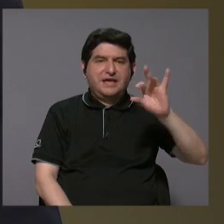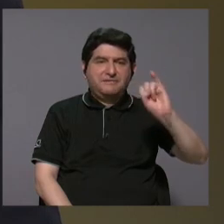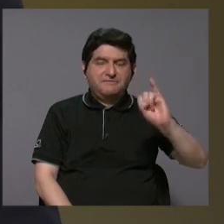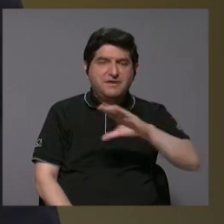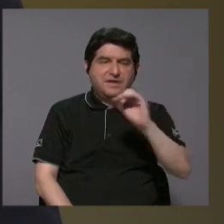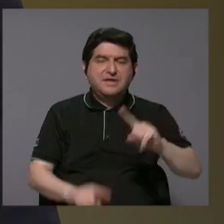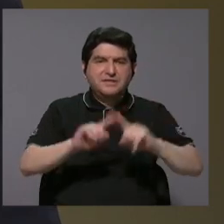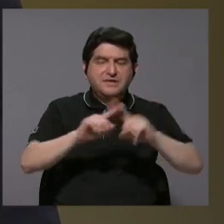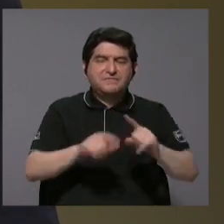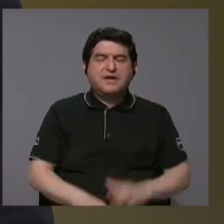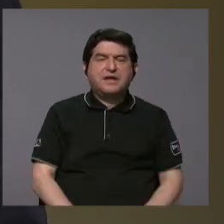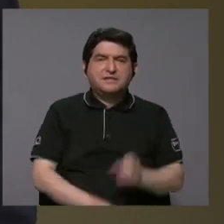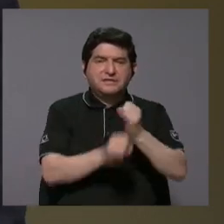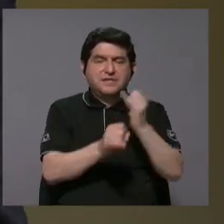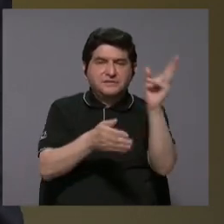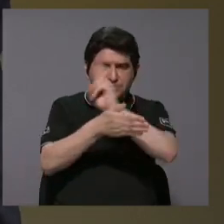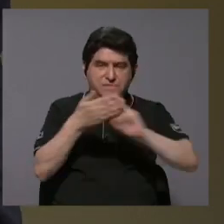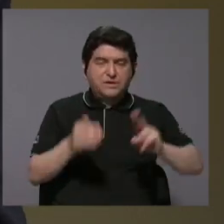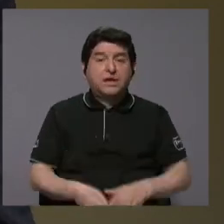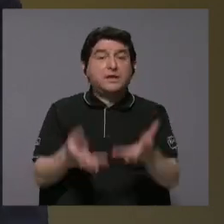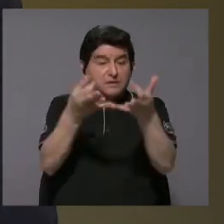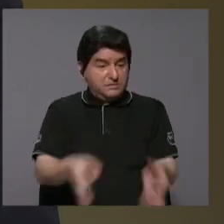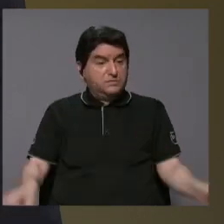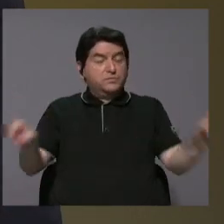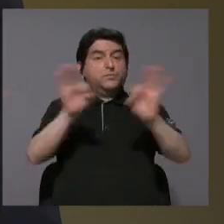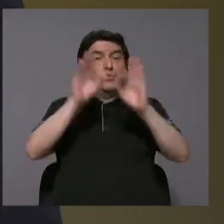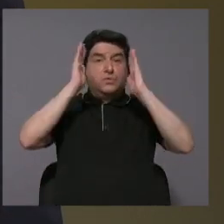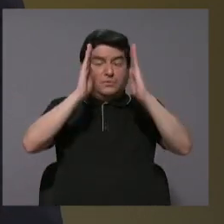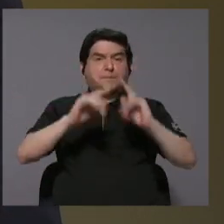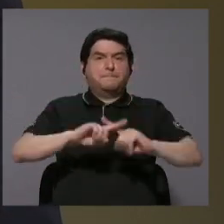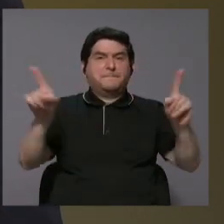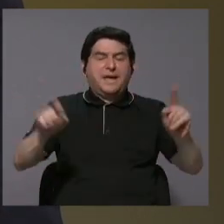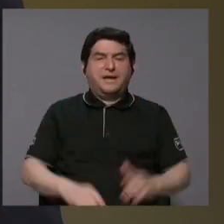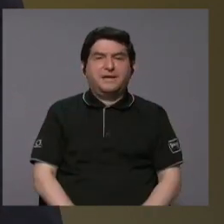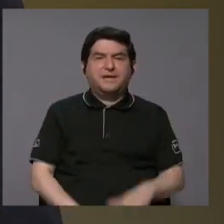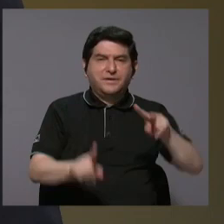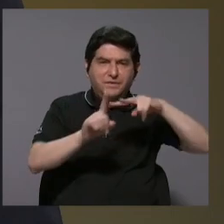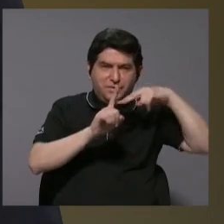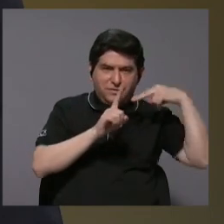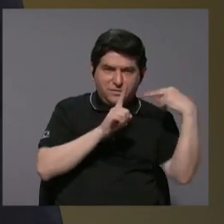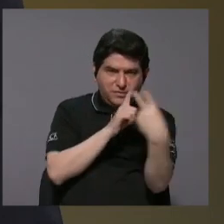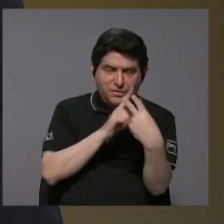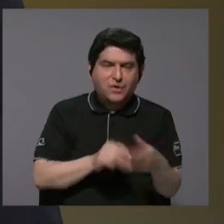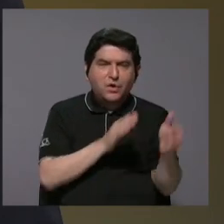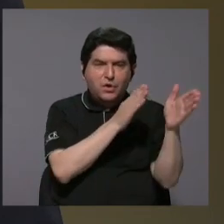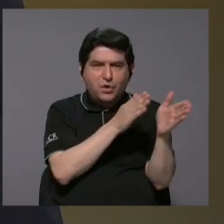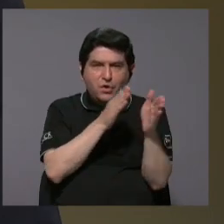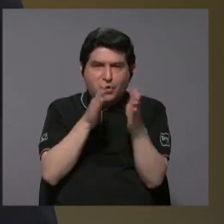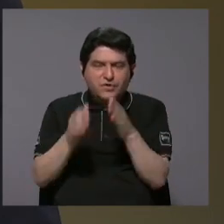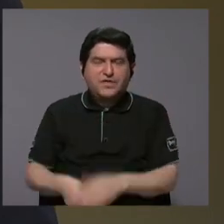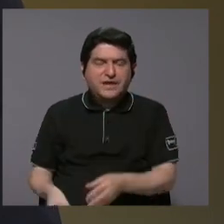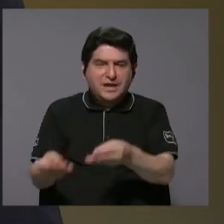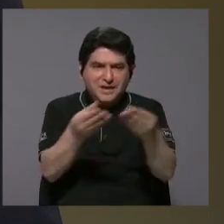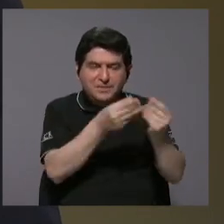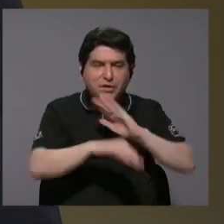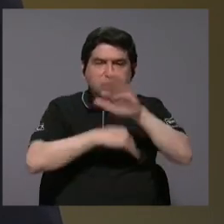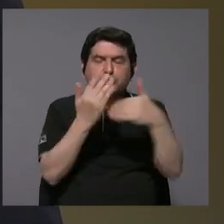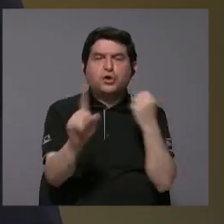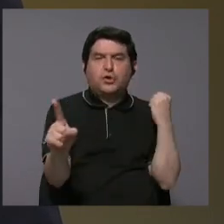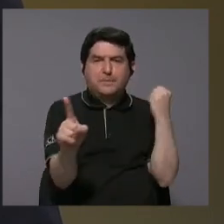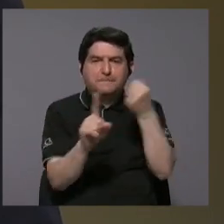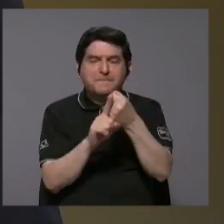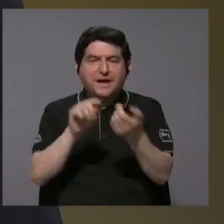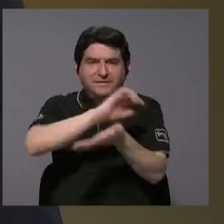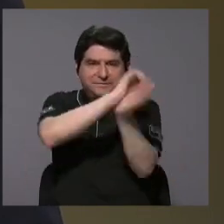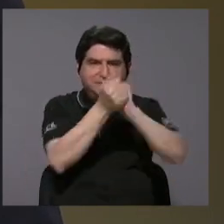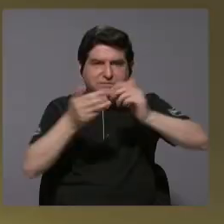y que sigue siendo vital. Y lo que quisiera decir es que desde el punto de vista de ordenamiento territorial, todos los impactos del